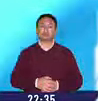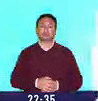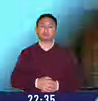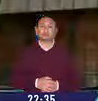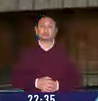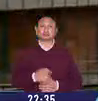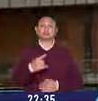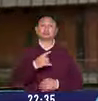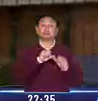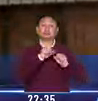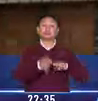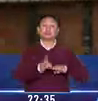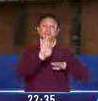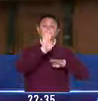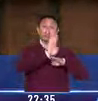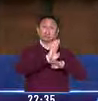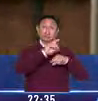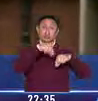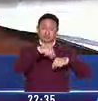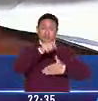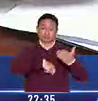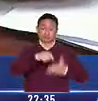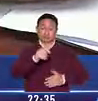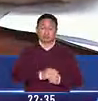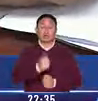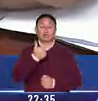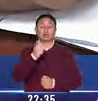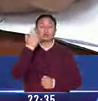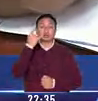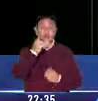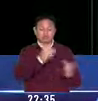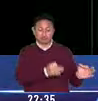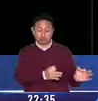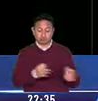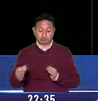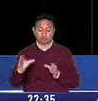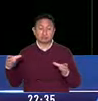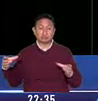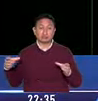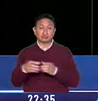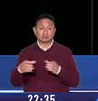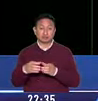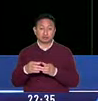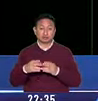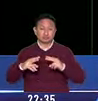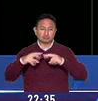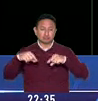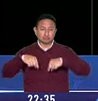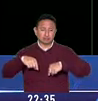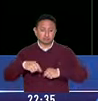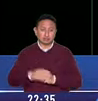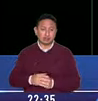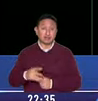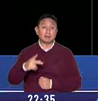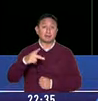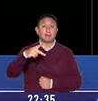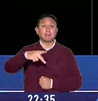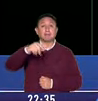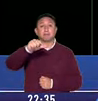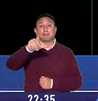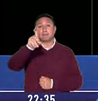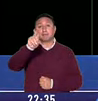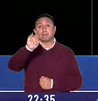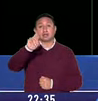el Pleno de la Asamblea Nacional aprobó 10 días de prórroga para que la comisión que estudie el caso denominado el Gran